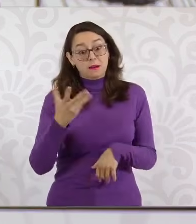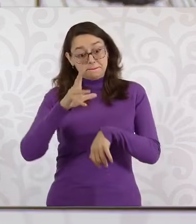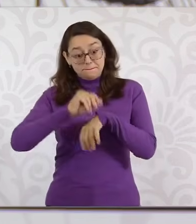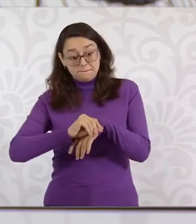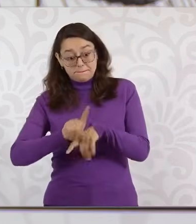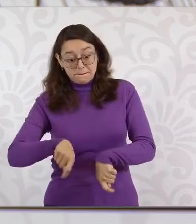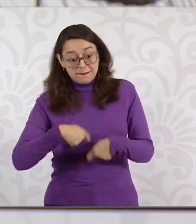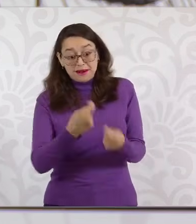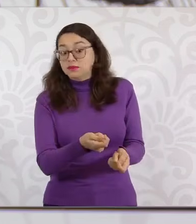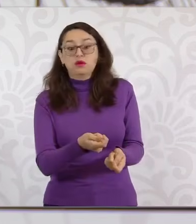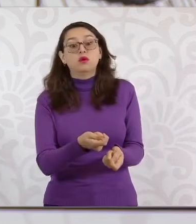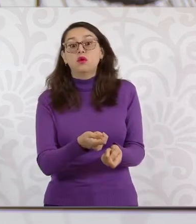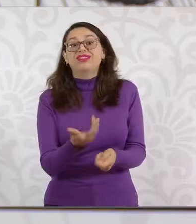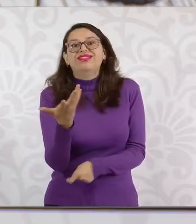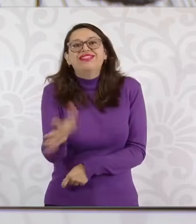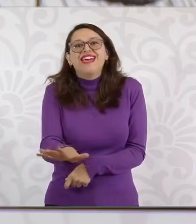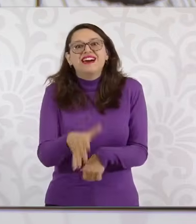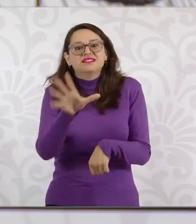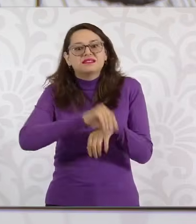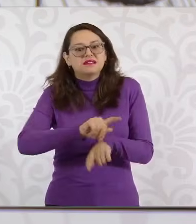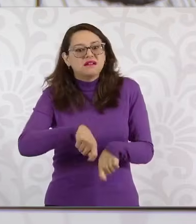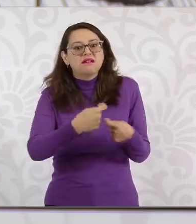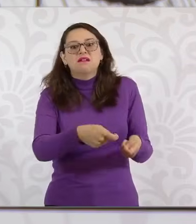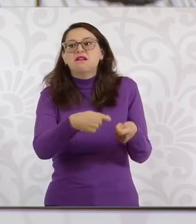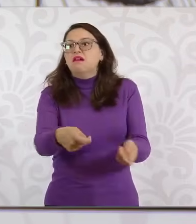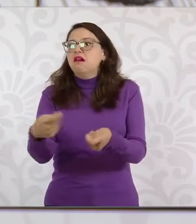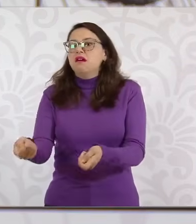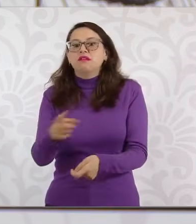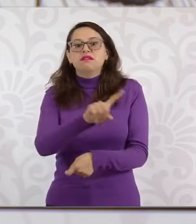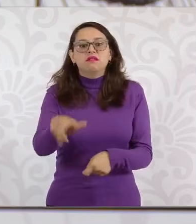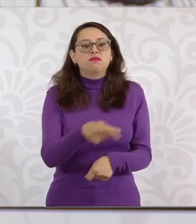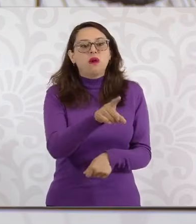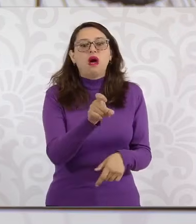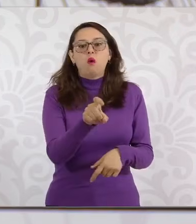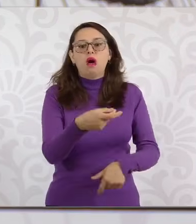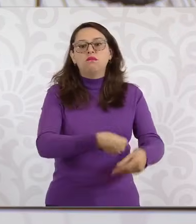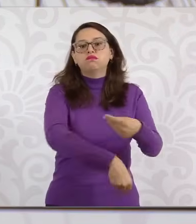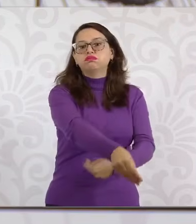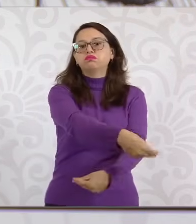lugar, tenían 10 y se transmitían para evitar el pago del agua.